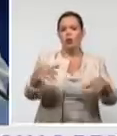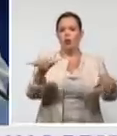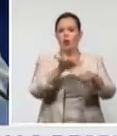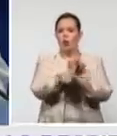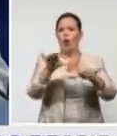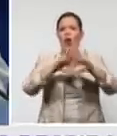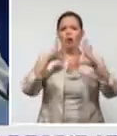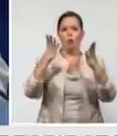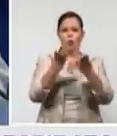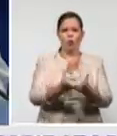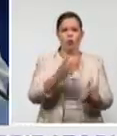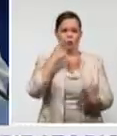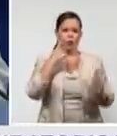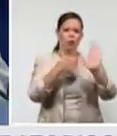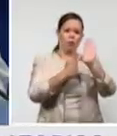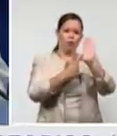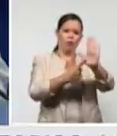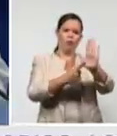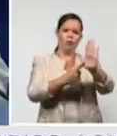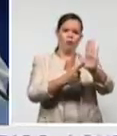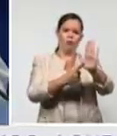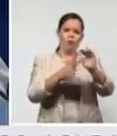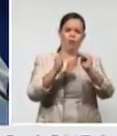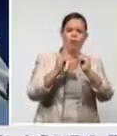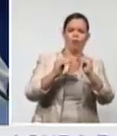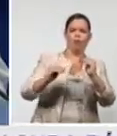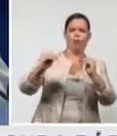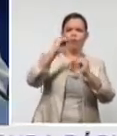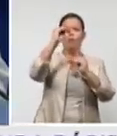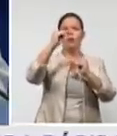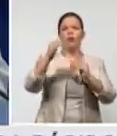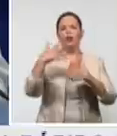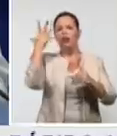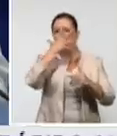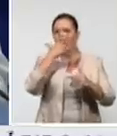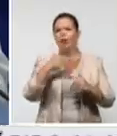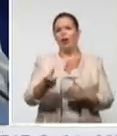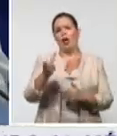ha habido un mayor número de casos del sexo masculino.